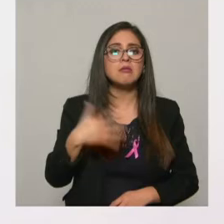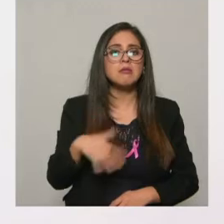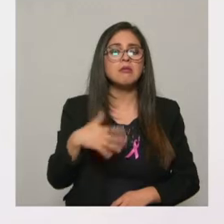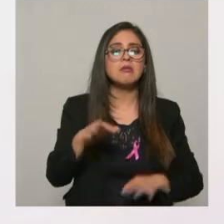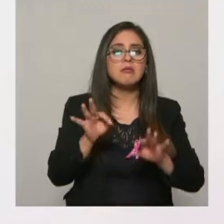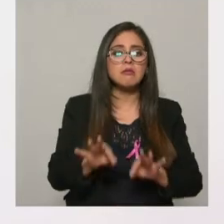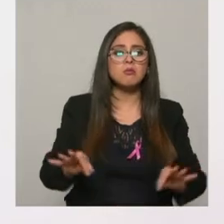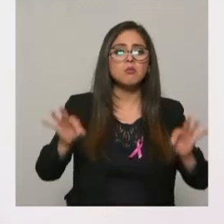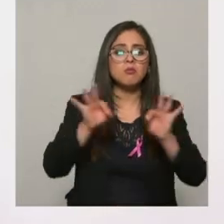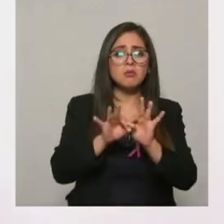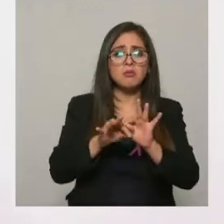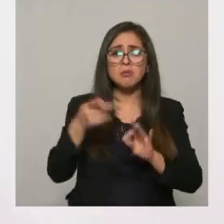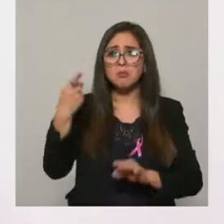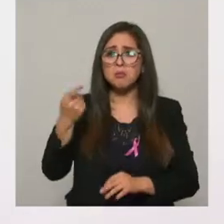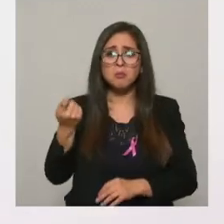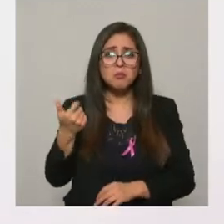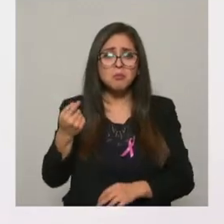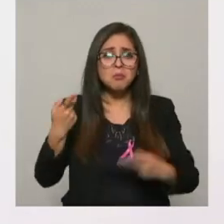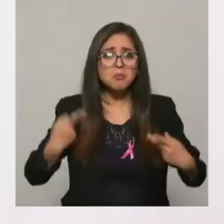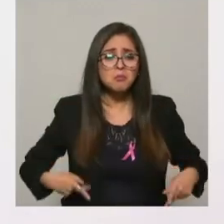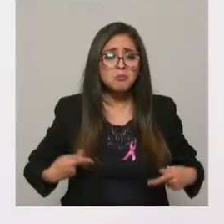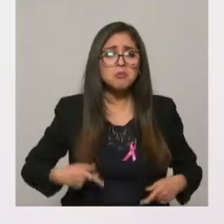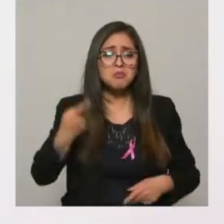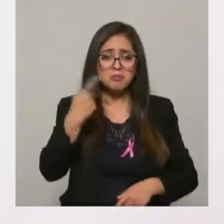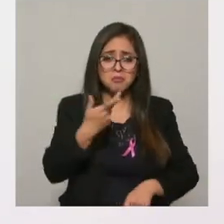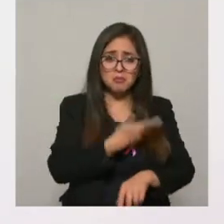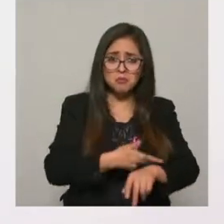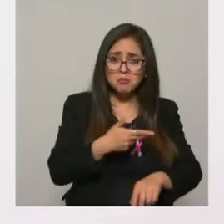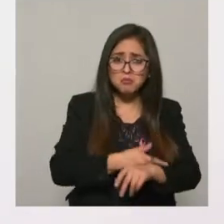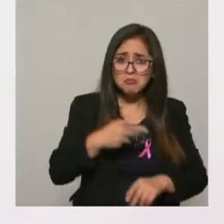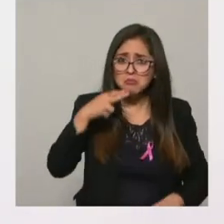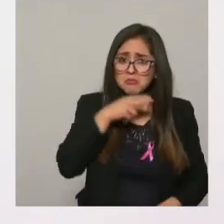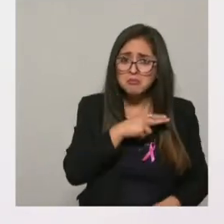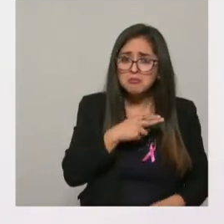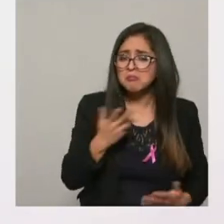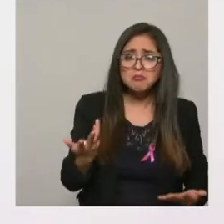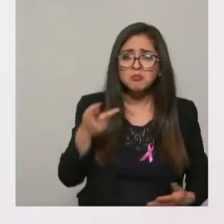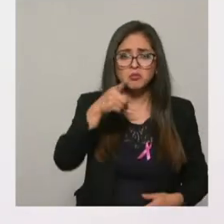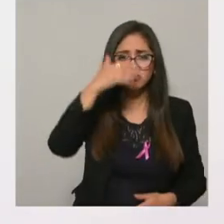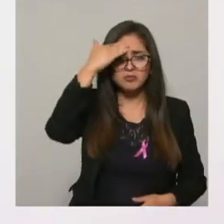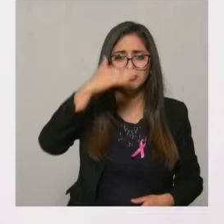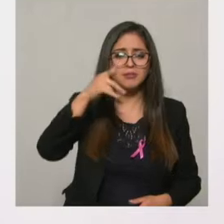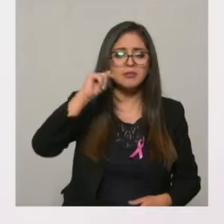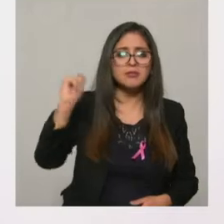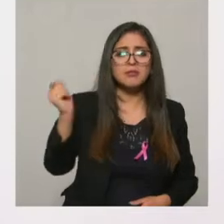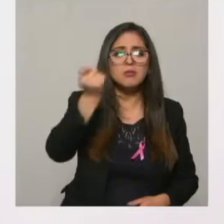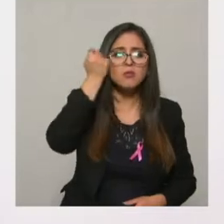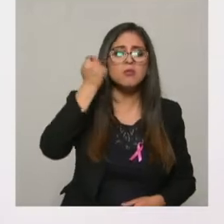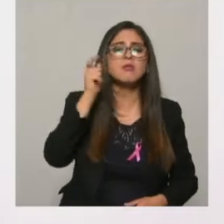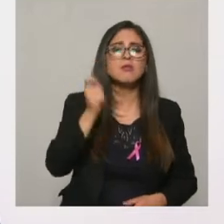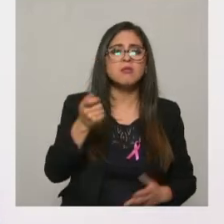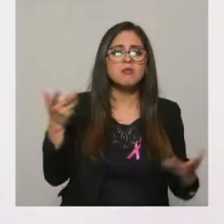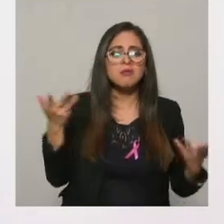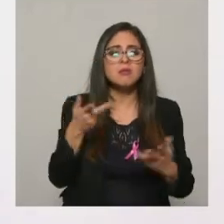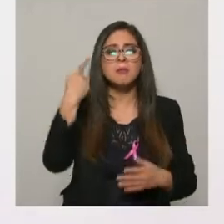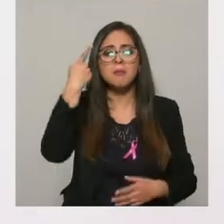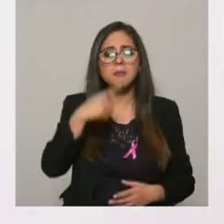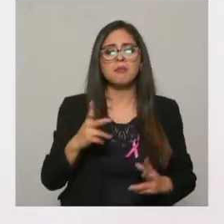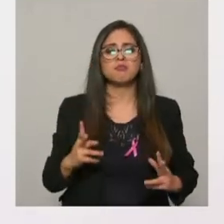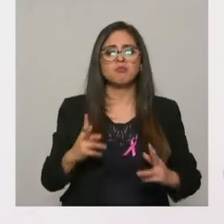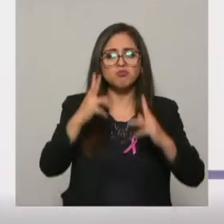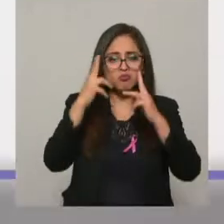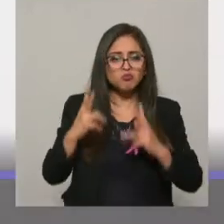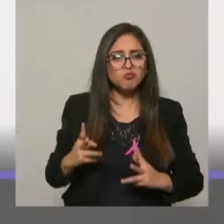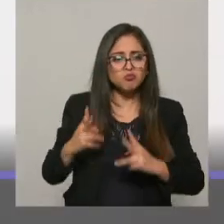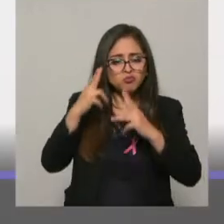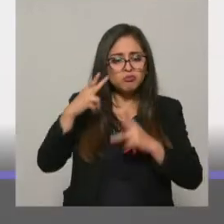pero poco utilizada y sobre todo poco eficiente. Pues tú sabes que la tecnología tiene una función que es hacer más prácticas y más